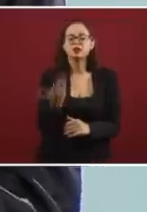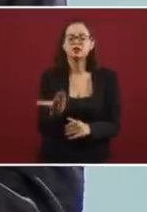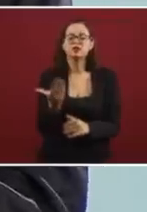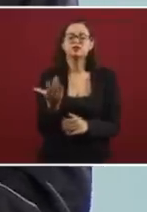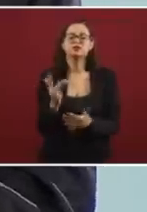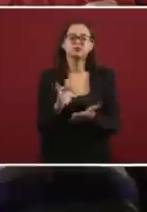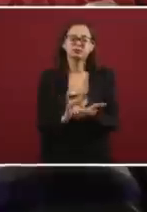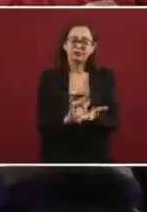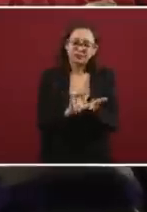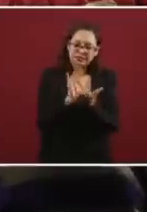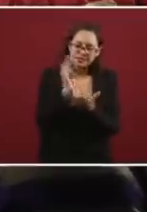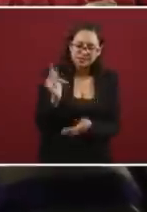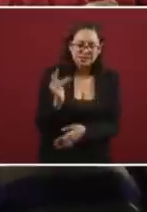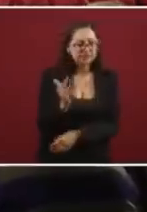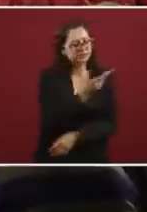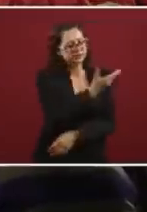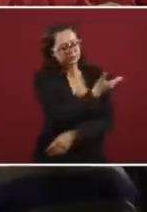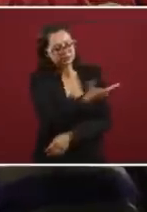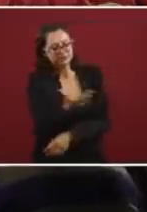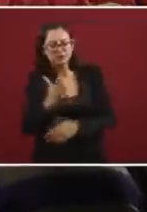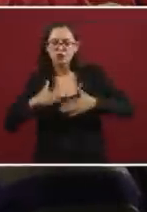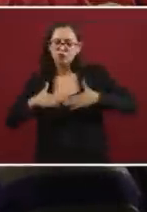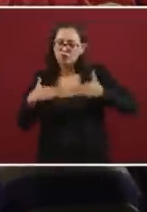de los inversionistas